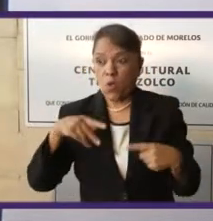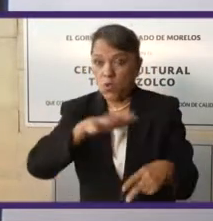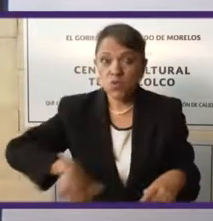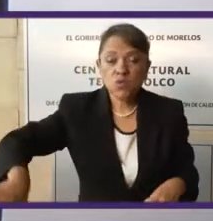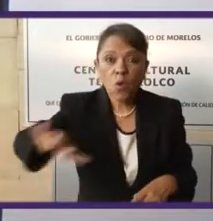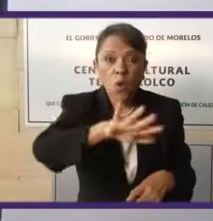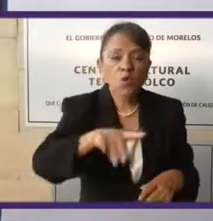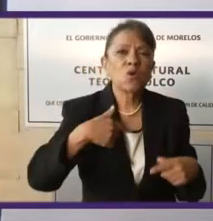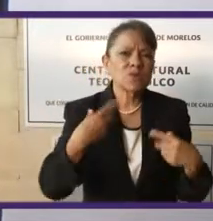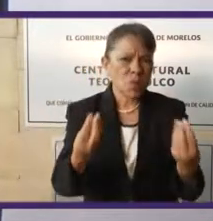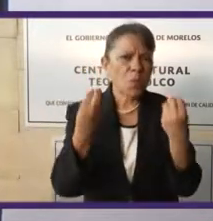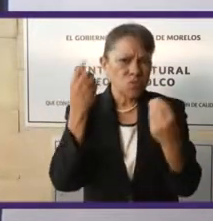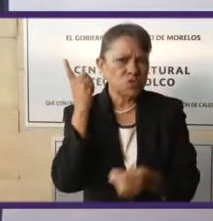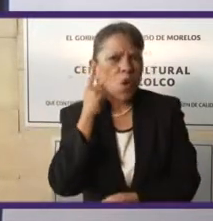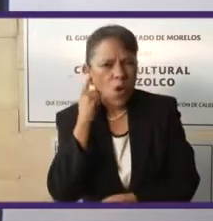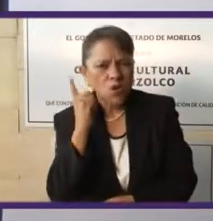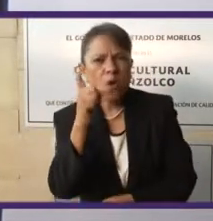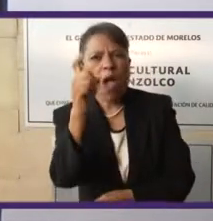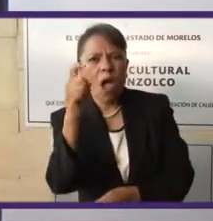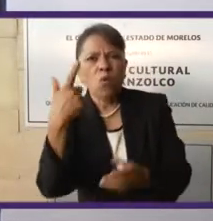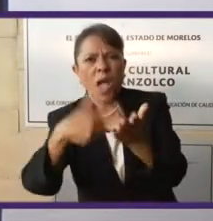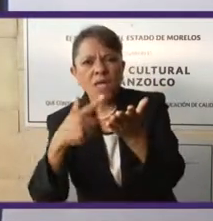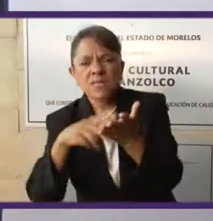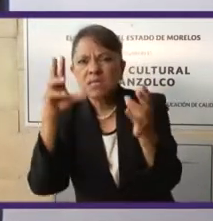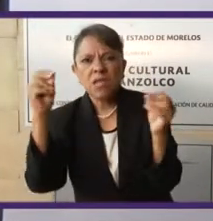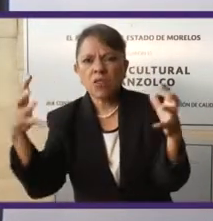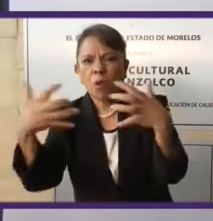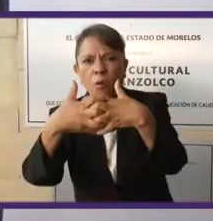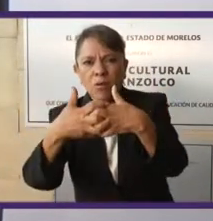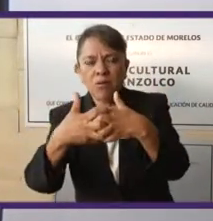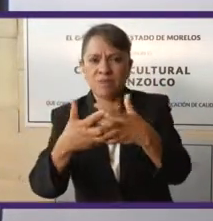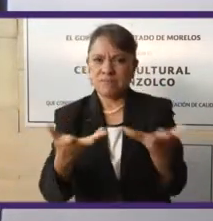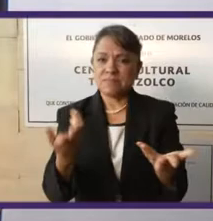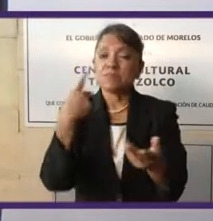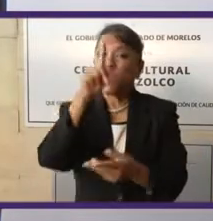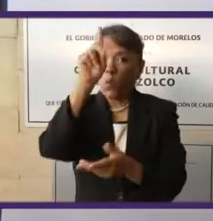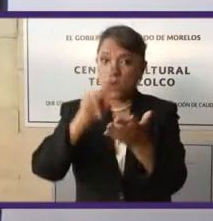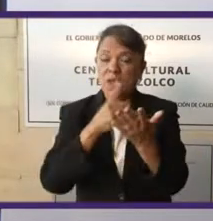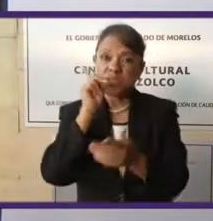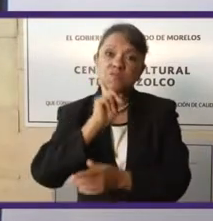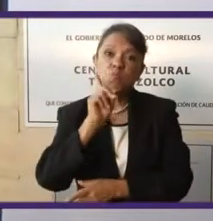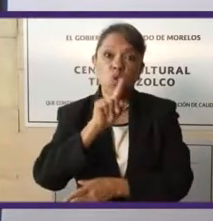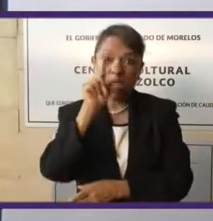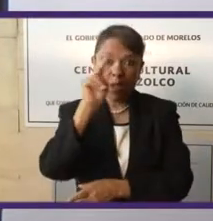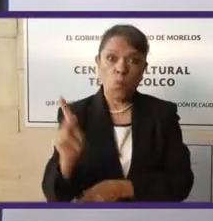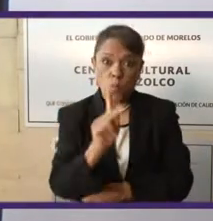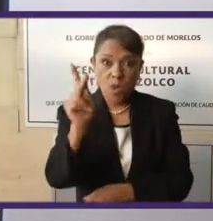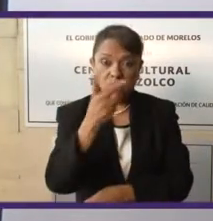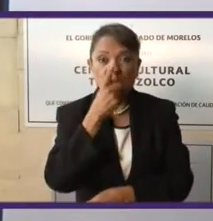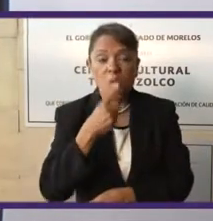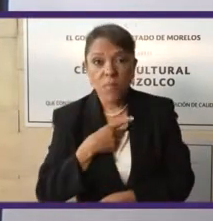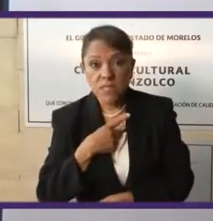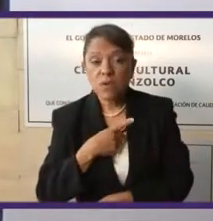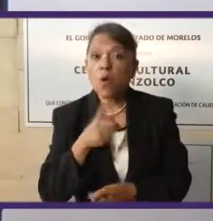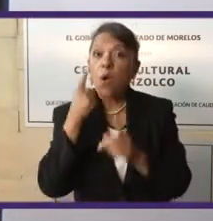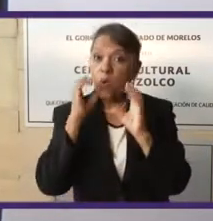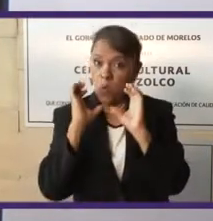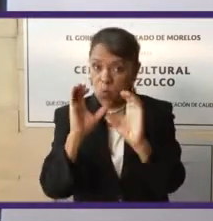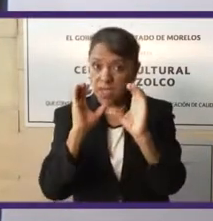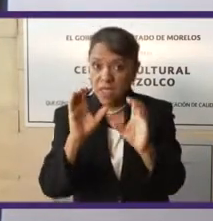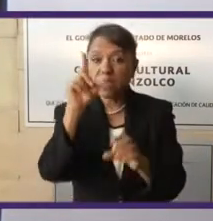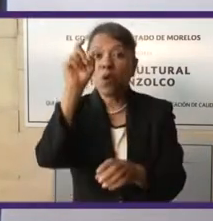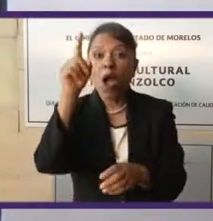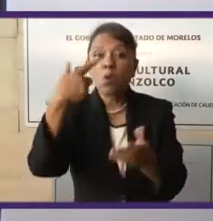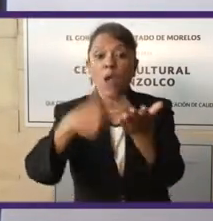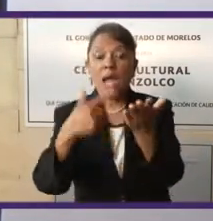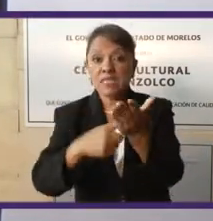he oído este asunto del agua y el aceite no se juntan, hasta que una vez una señora me dijo en un pueblo, aguas, el agua y el aceite,